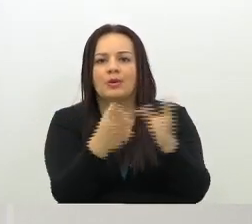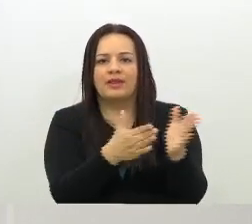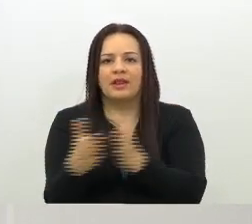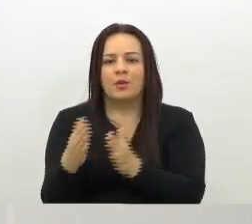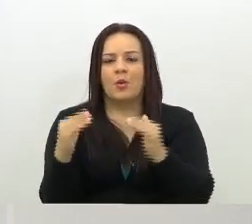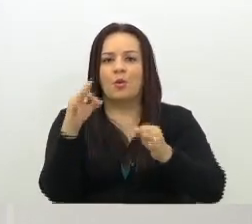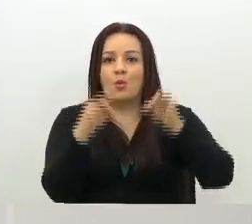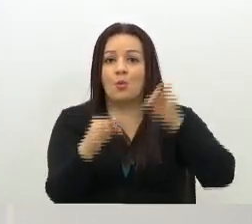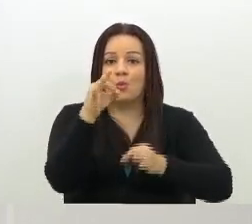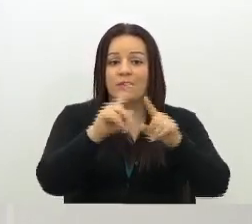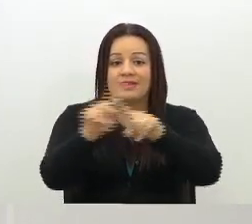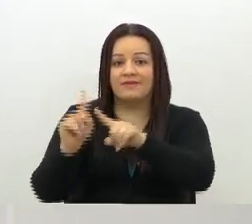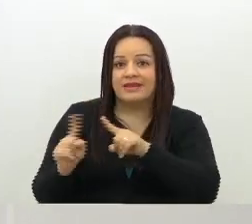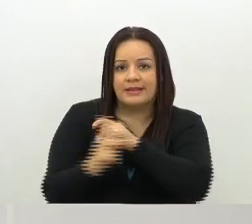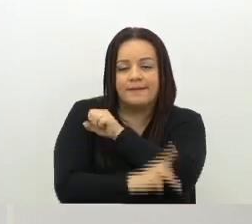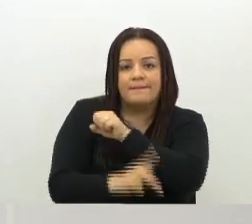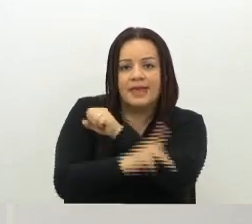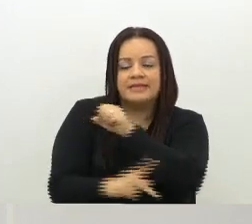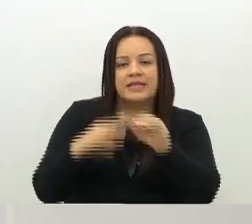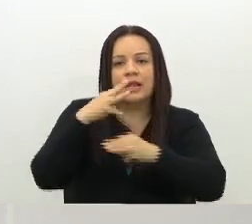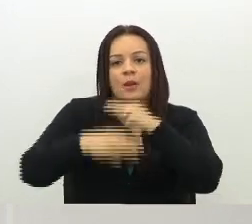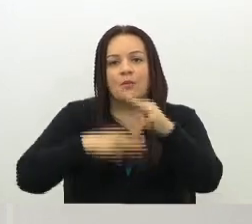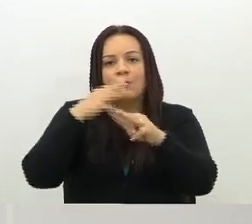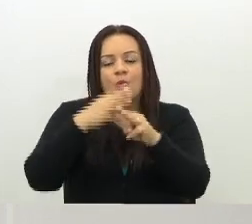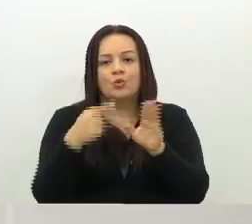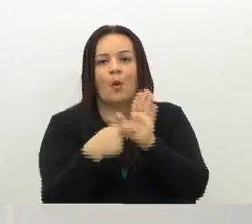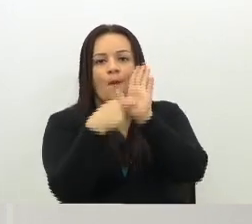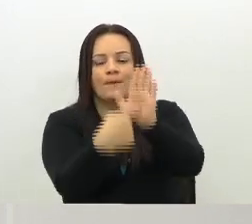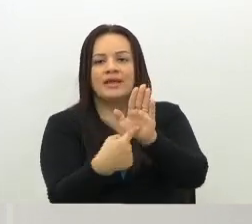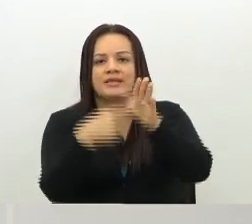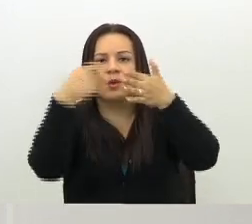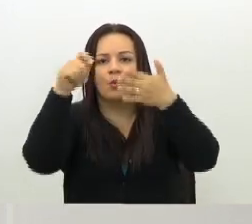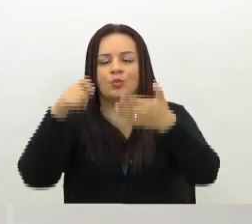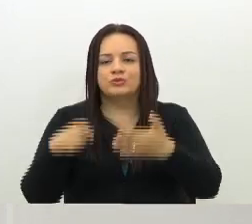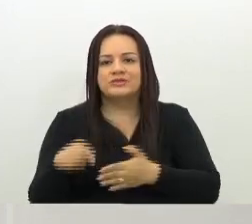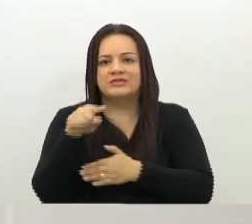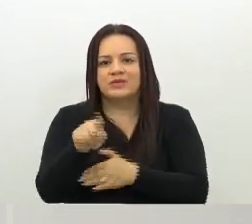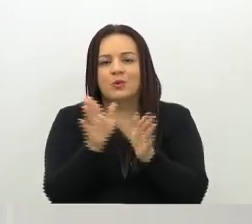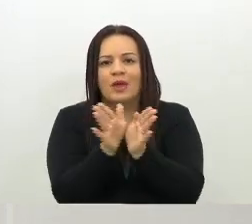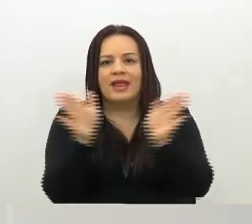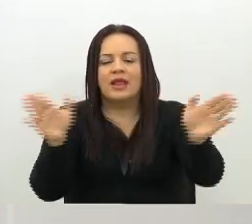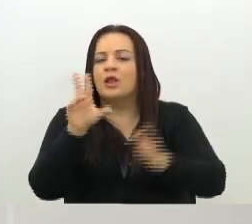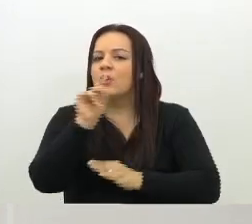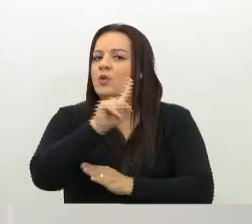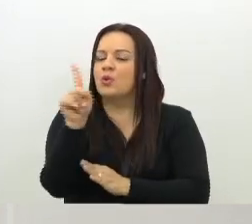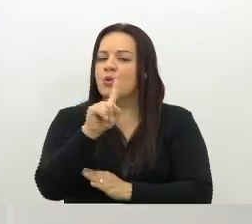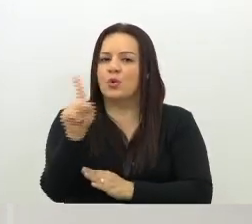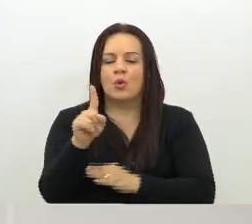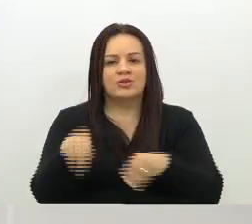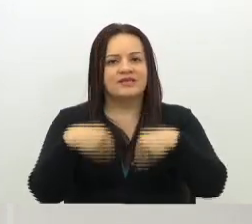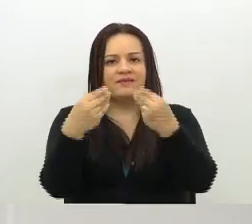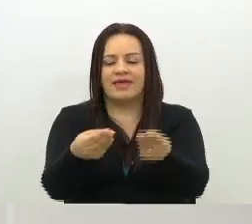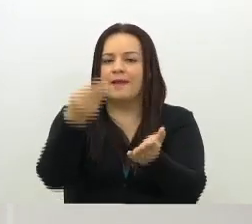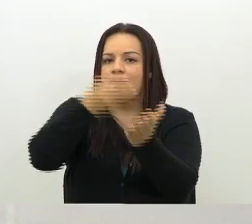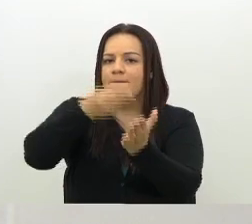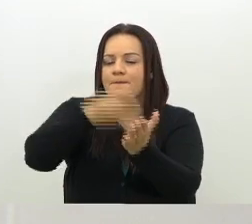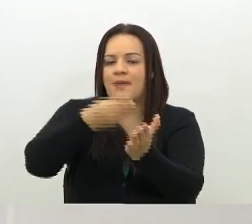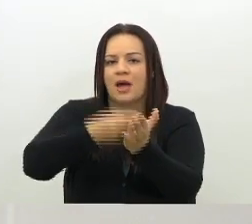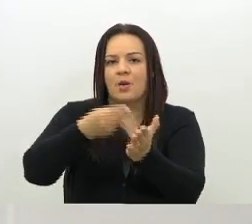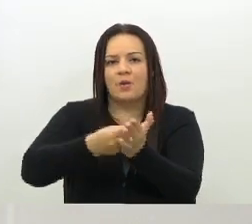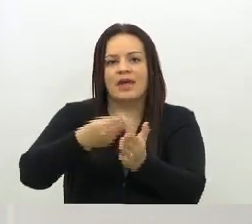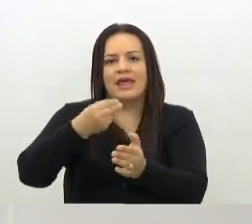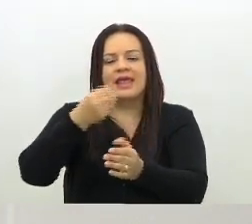en el mundo marca un consenso bastante generalizado de que no procede el pago del salario de los trabajadores en